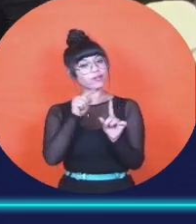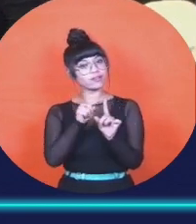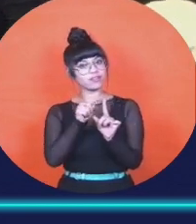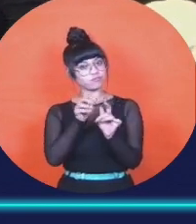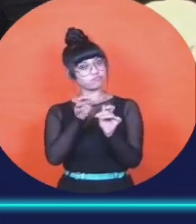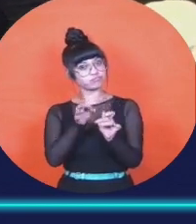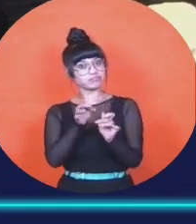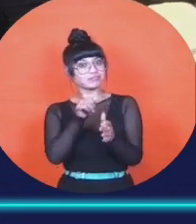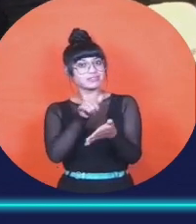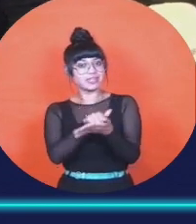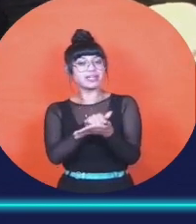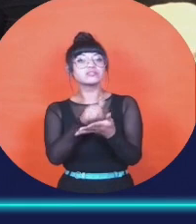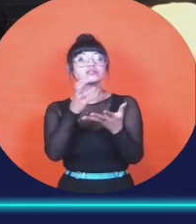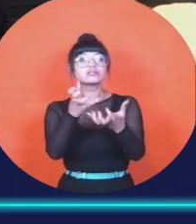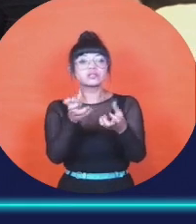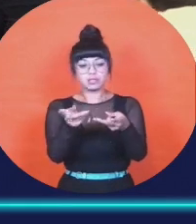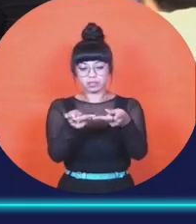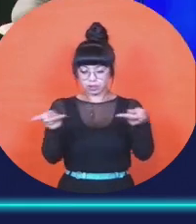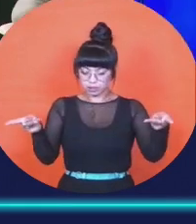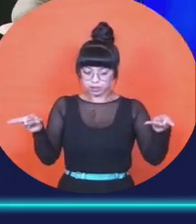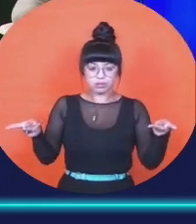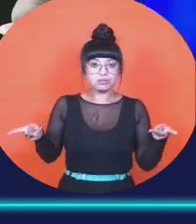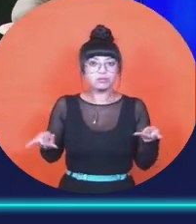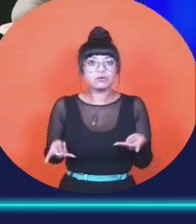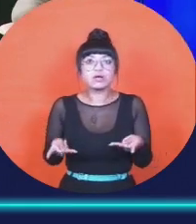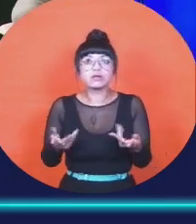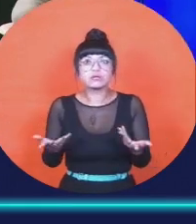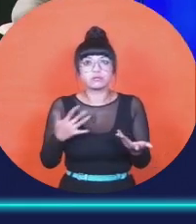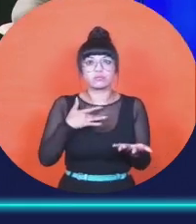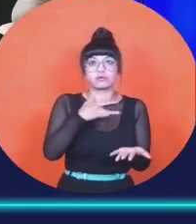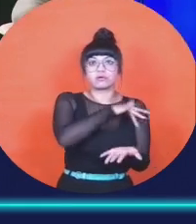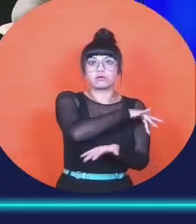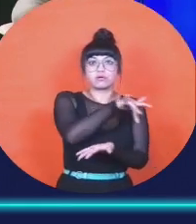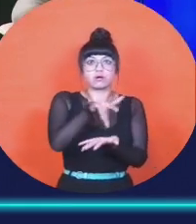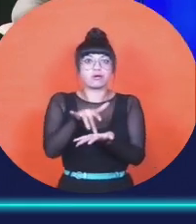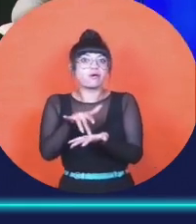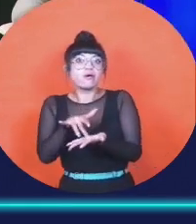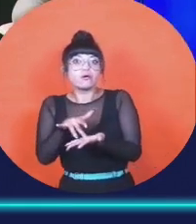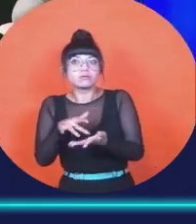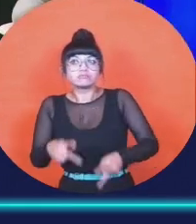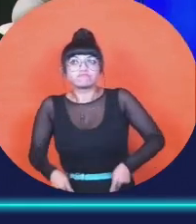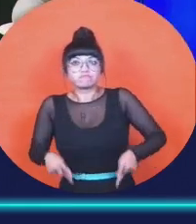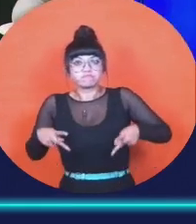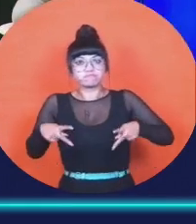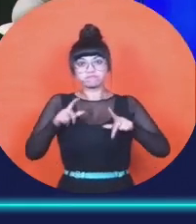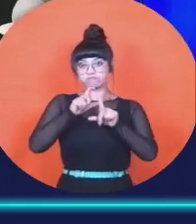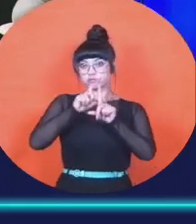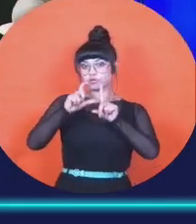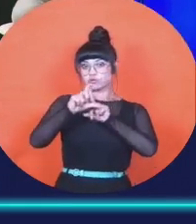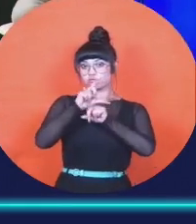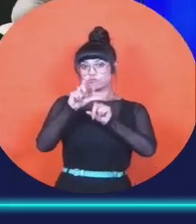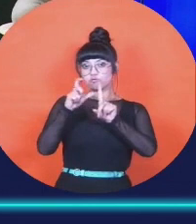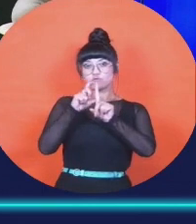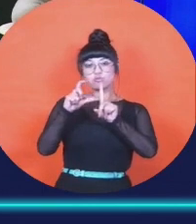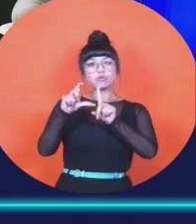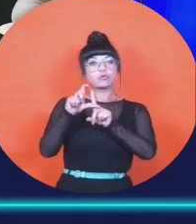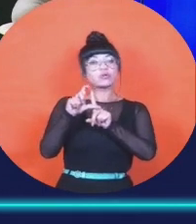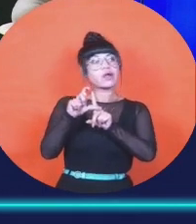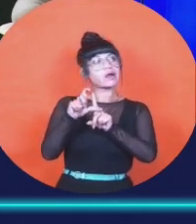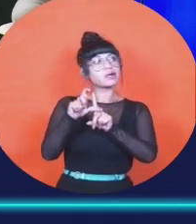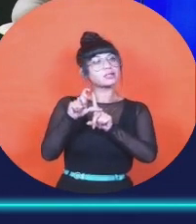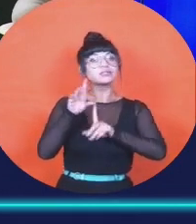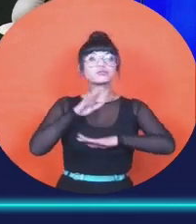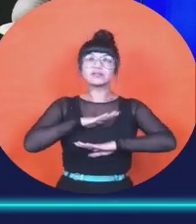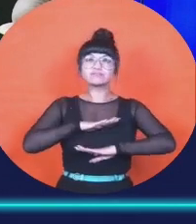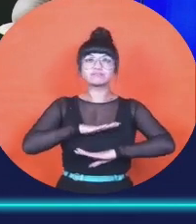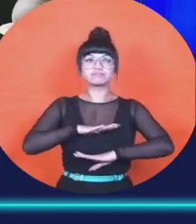intentamos ser un lugar donde se vive una cultura de como de la